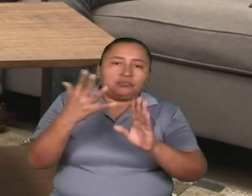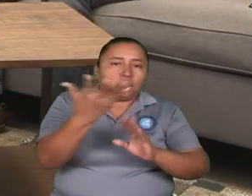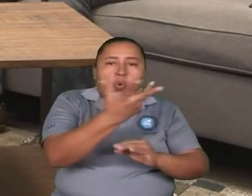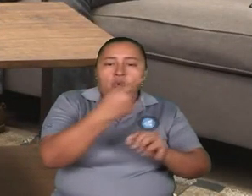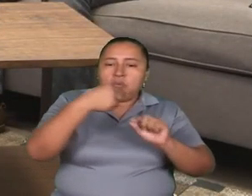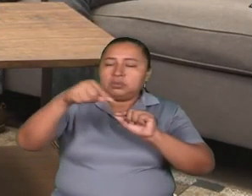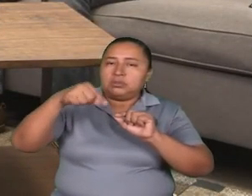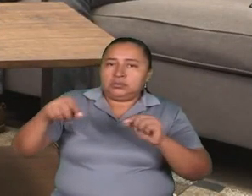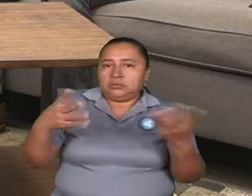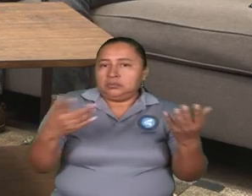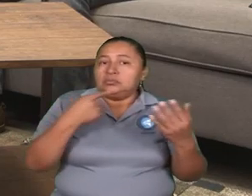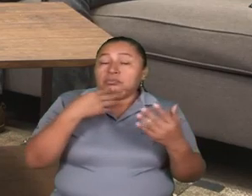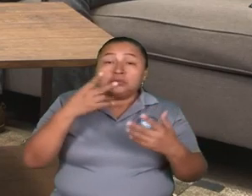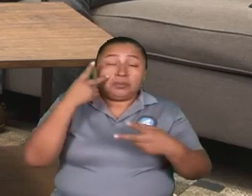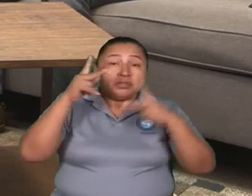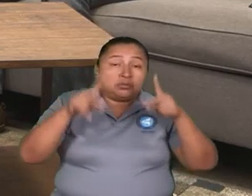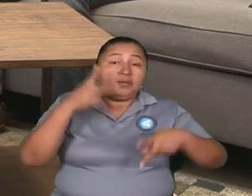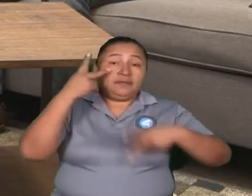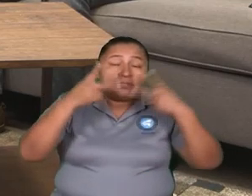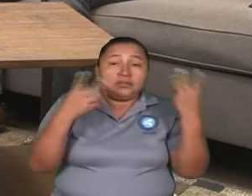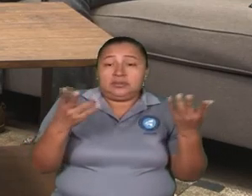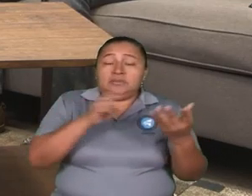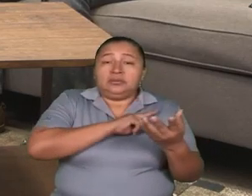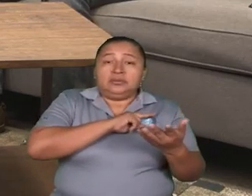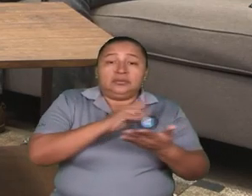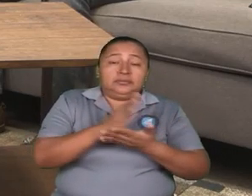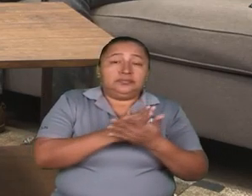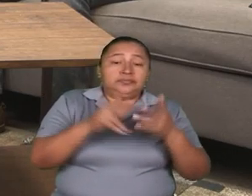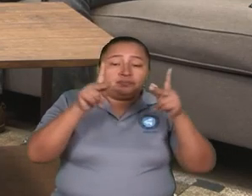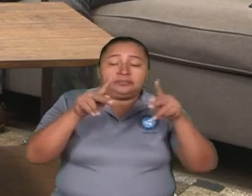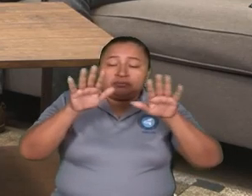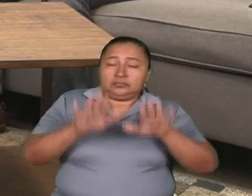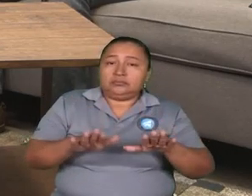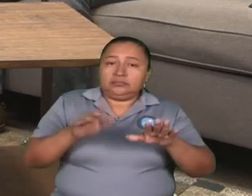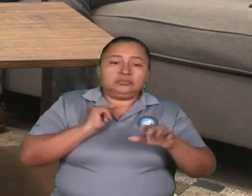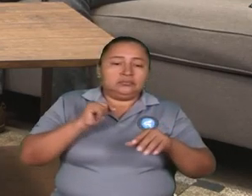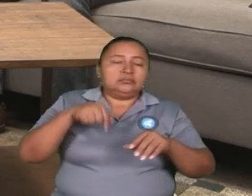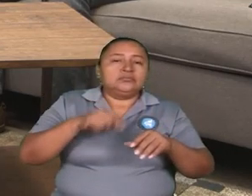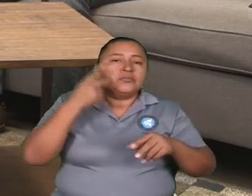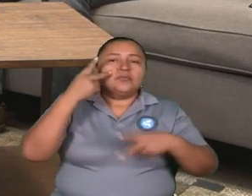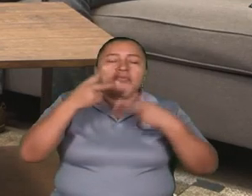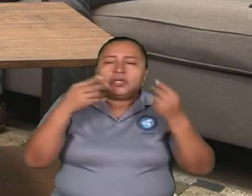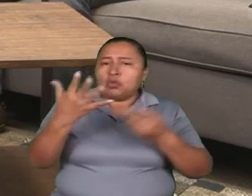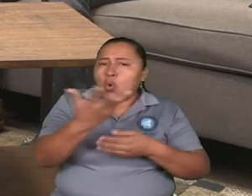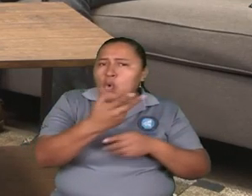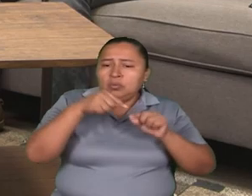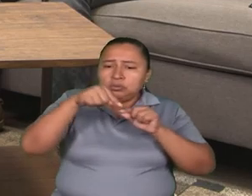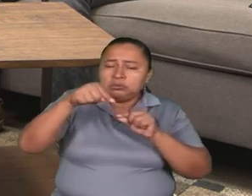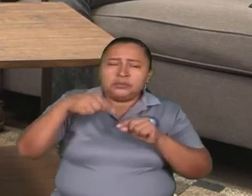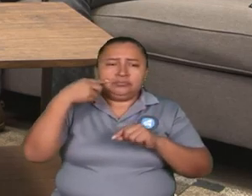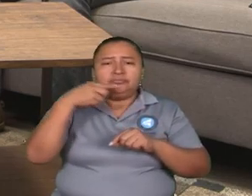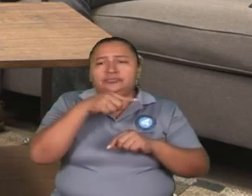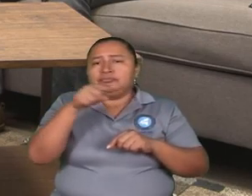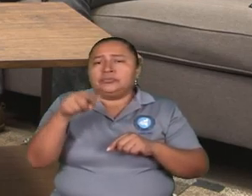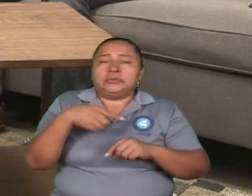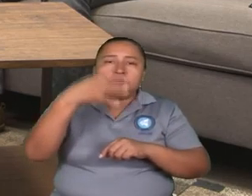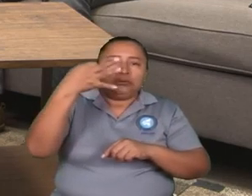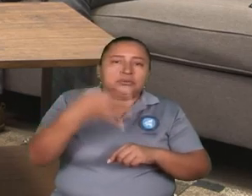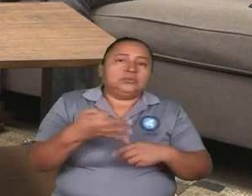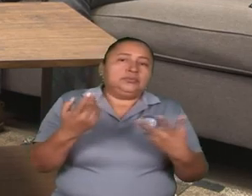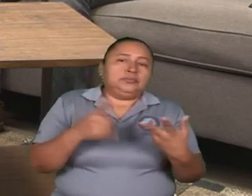ahorita recordemos que todos nuestros municipios, todas nuestras alcaldías han trabajado en los parques. Exacto,